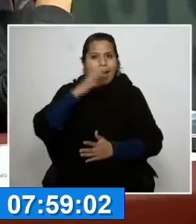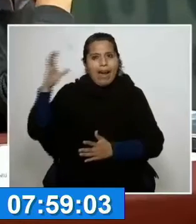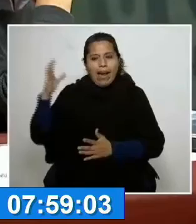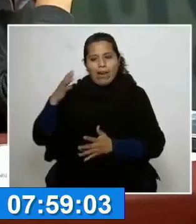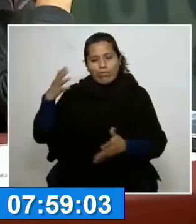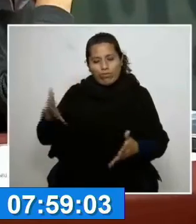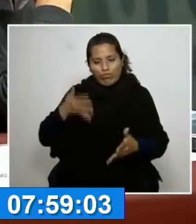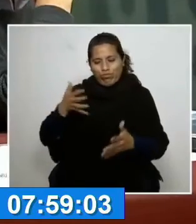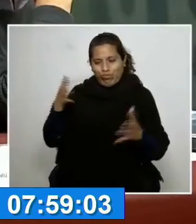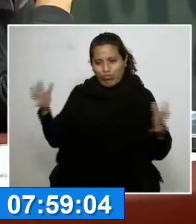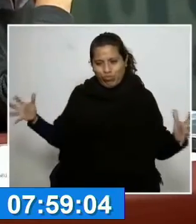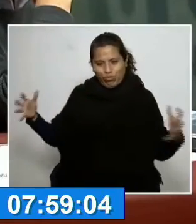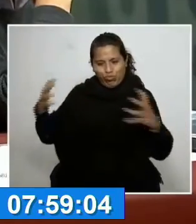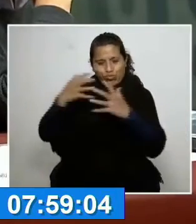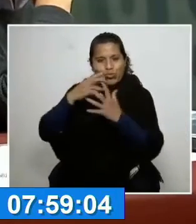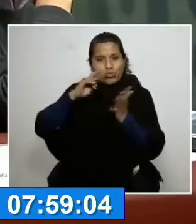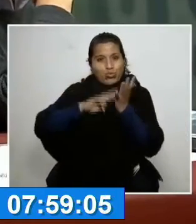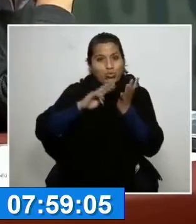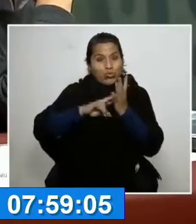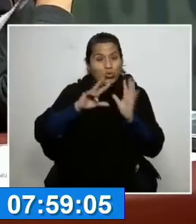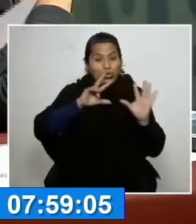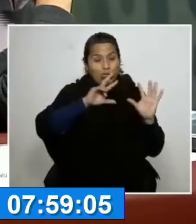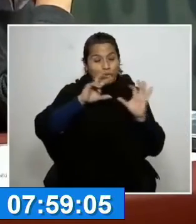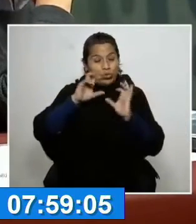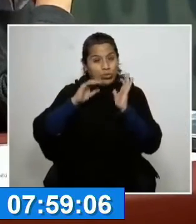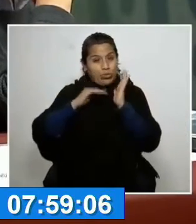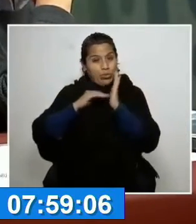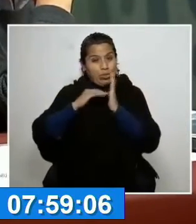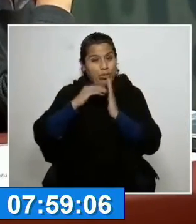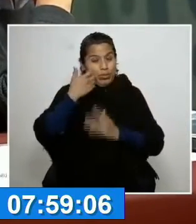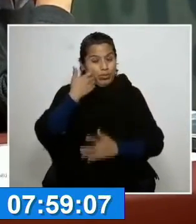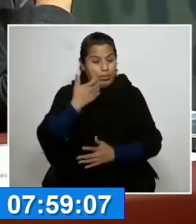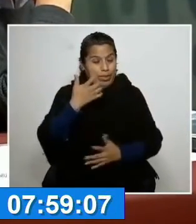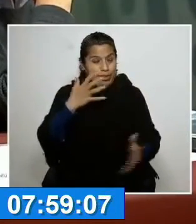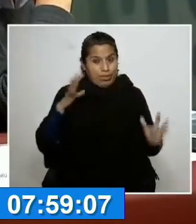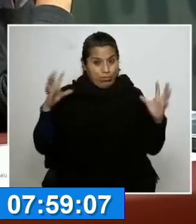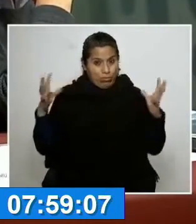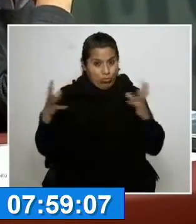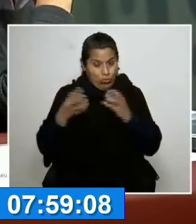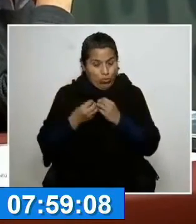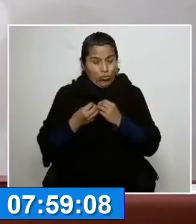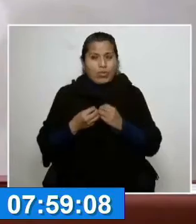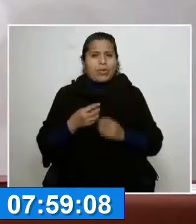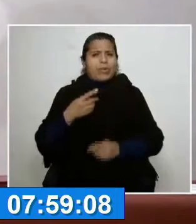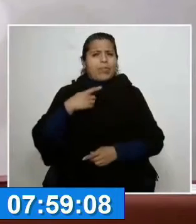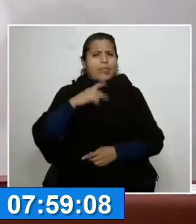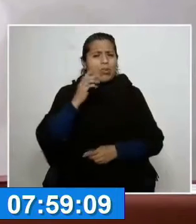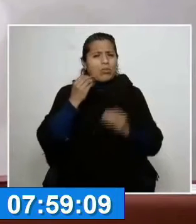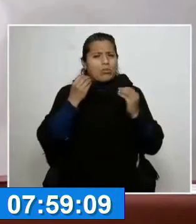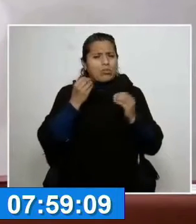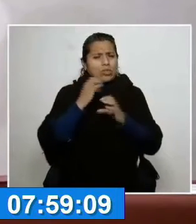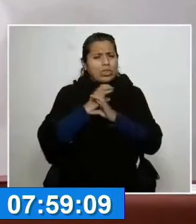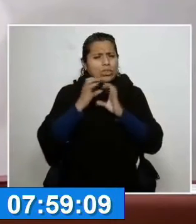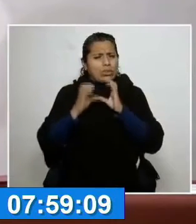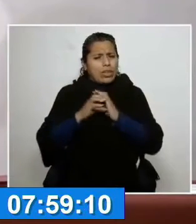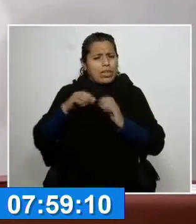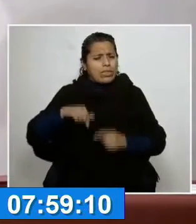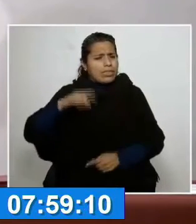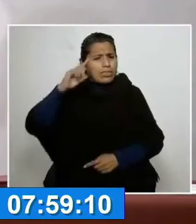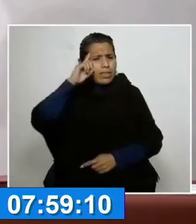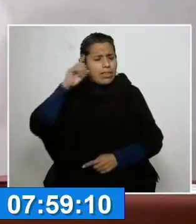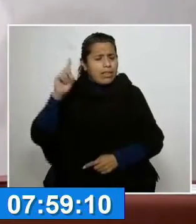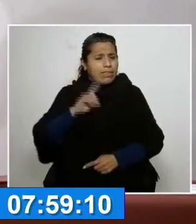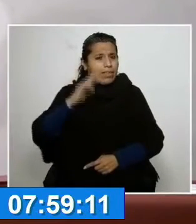propuesta para incrementar la productividad del campo y contribuir al aumento o para aumentar el nivel de ingresos de la